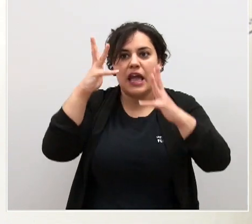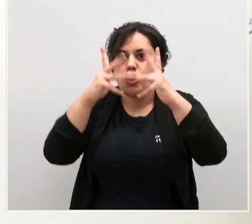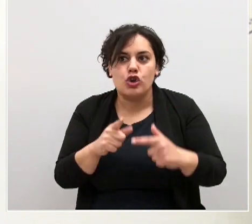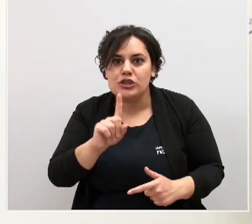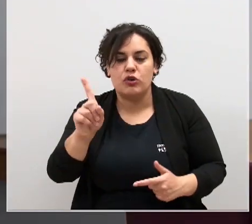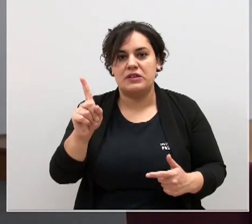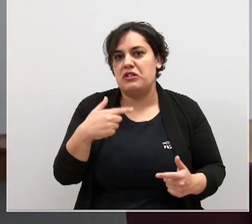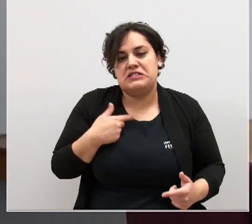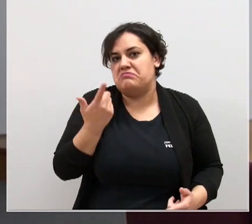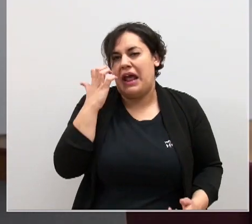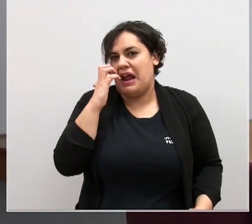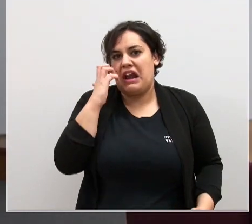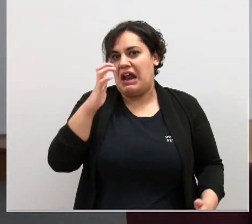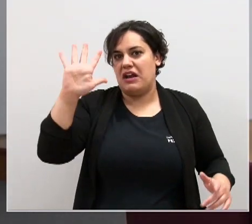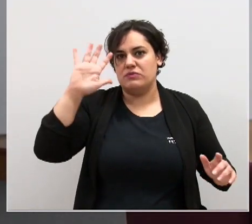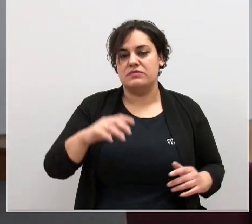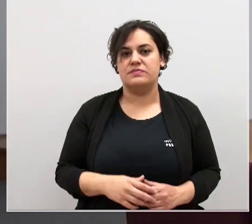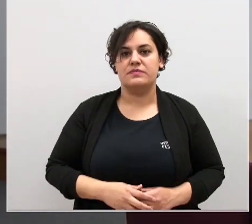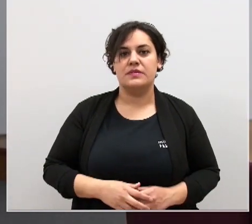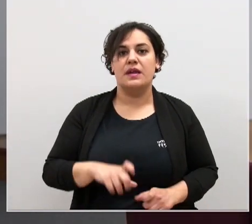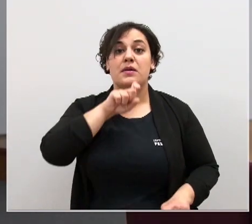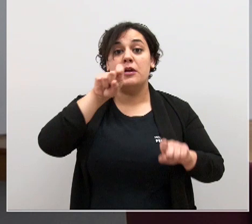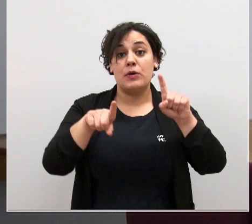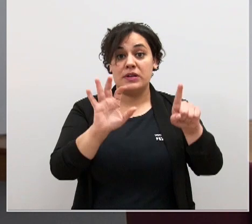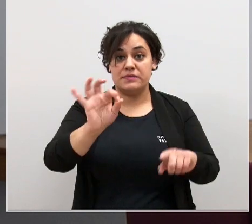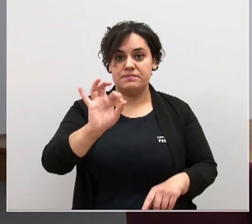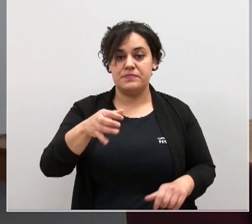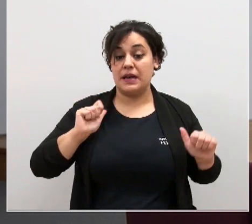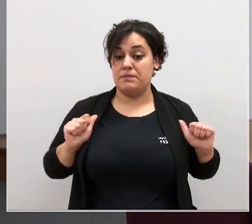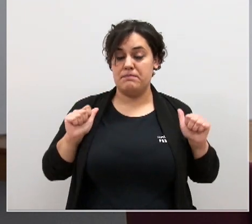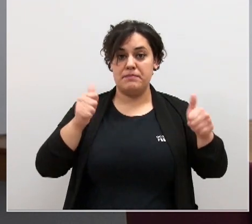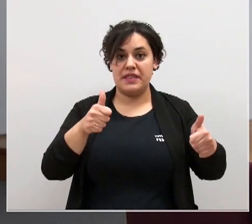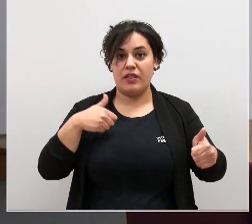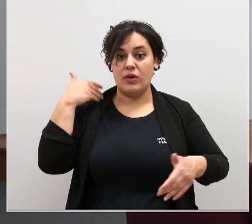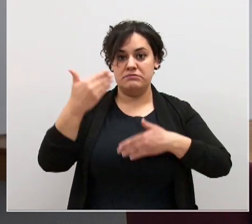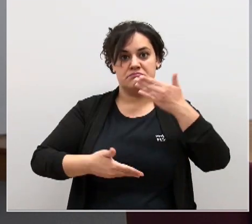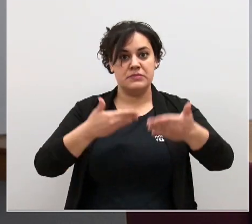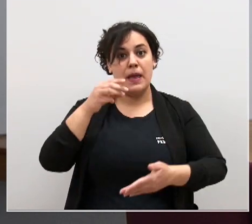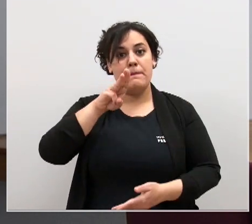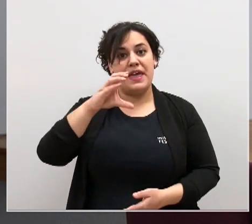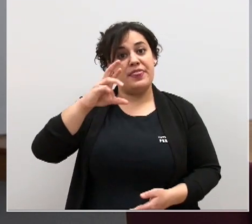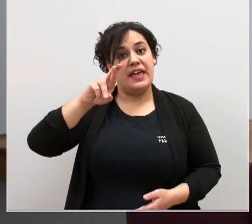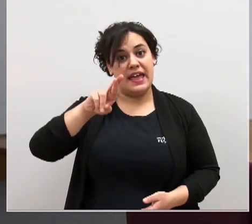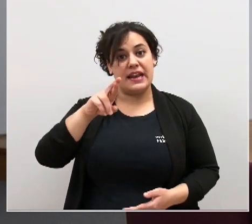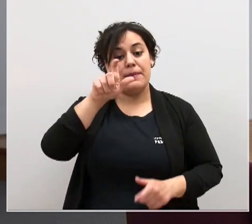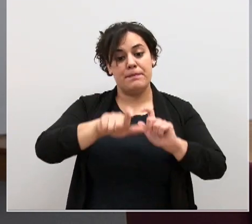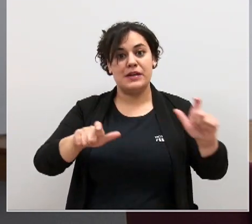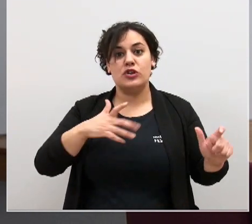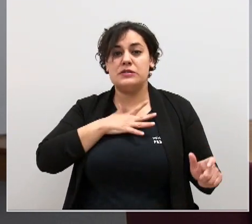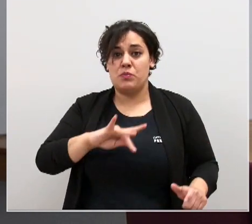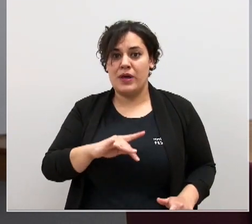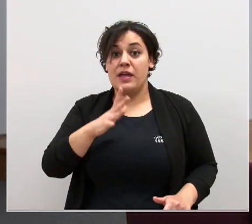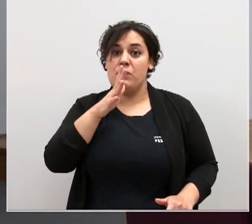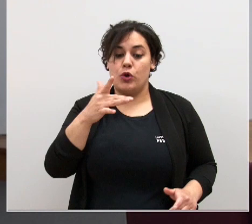tal. Pregunta de La Verdad. Se han empezado a realizar PCR en casos posibles con